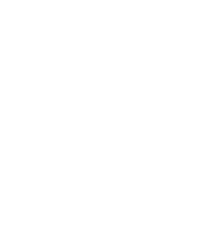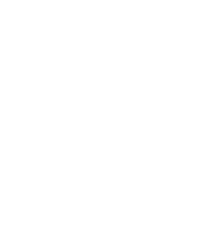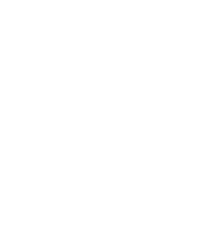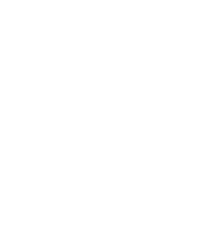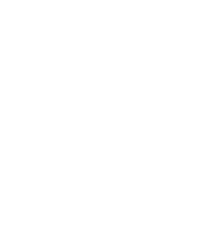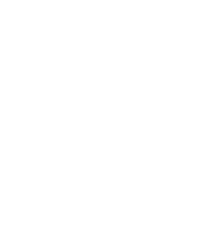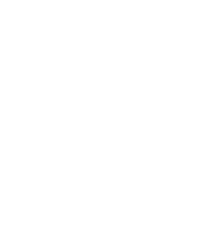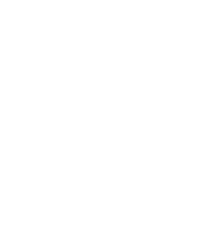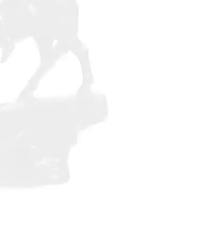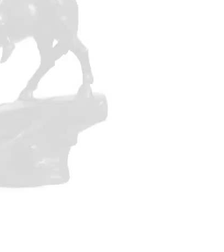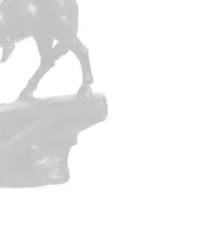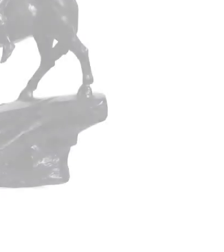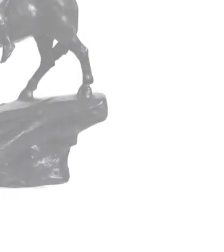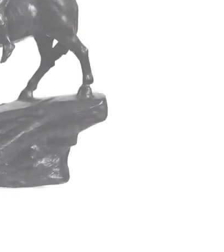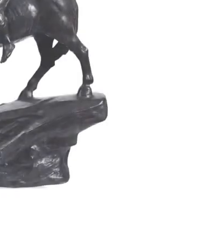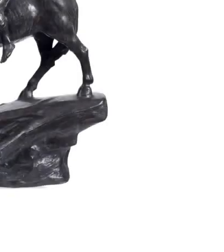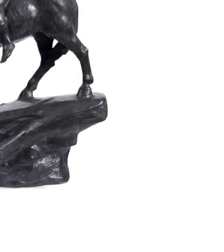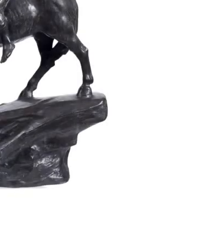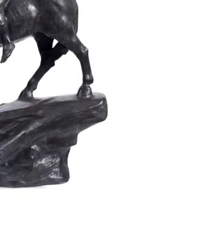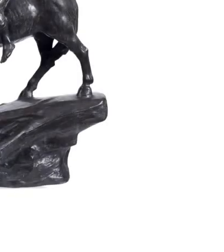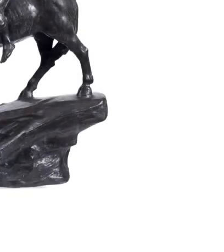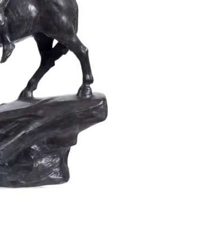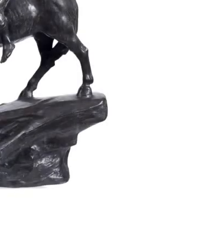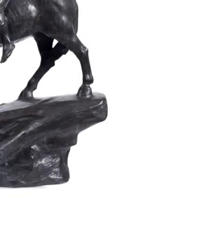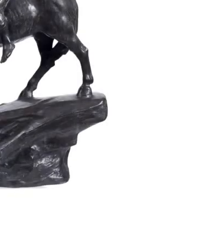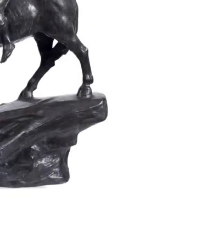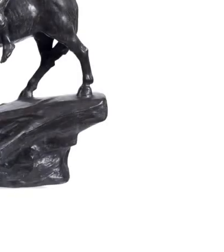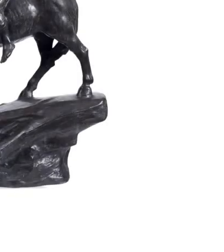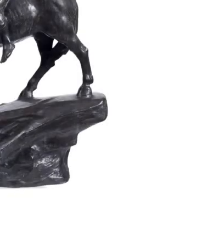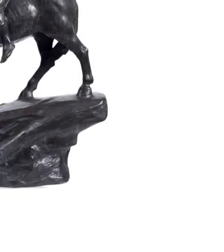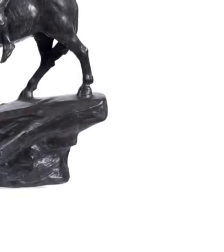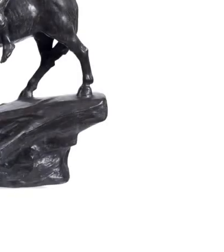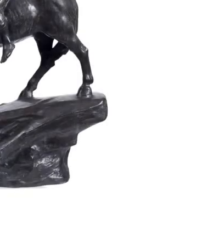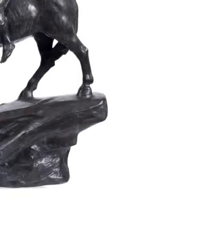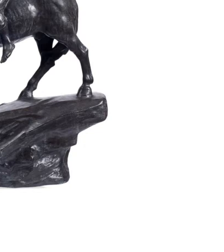Constantin Meunier, El abrevadero,